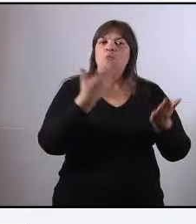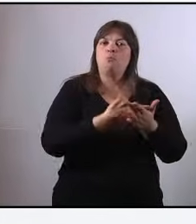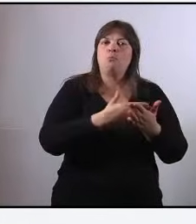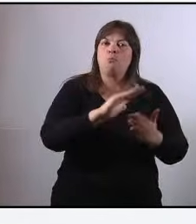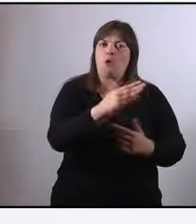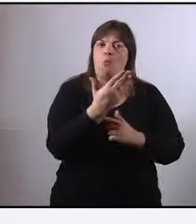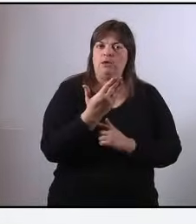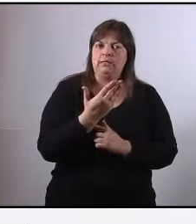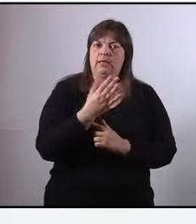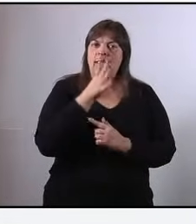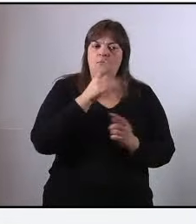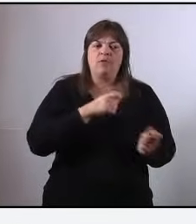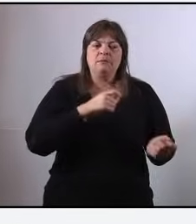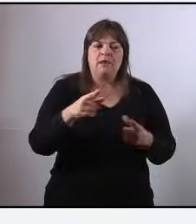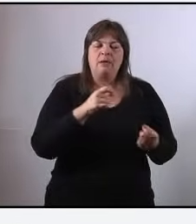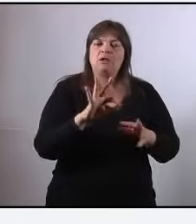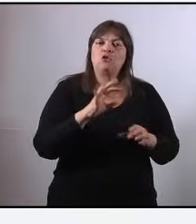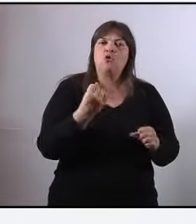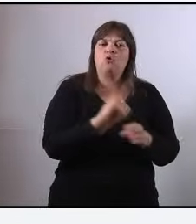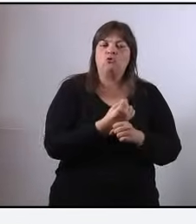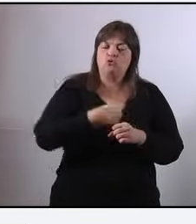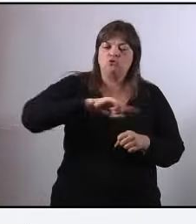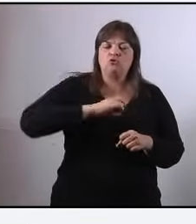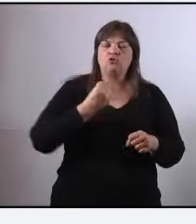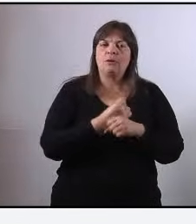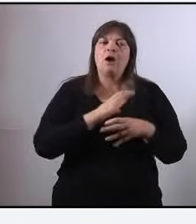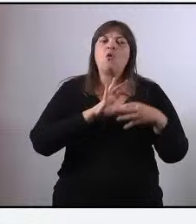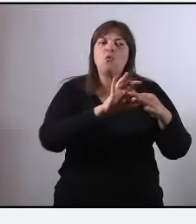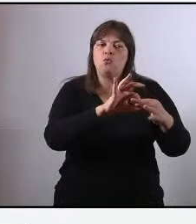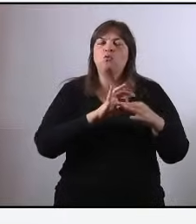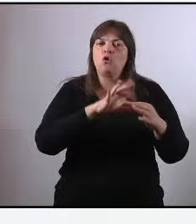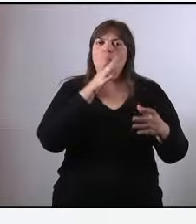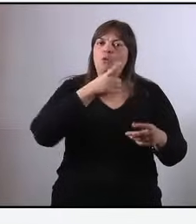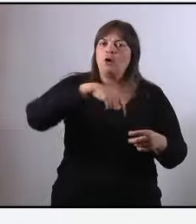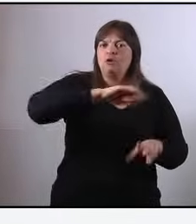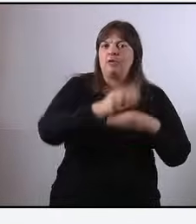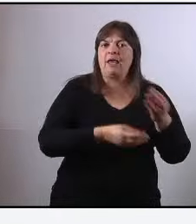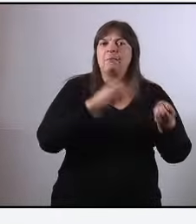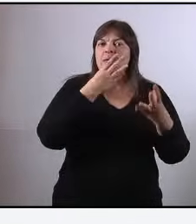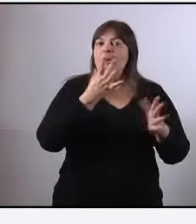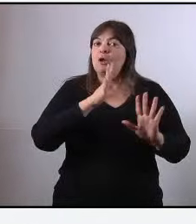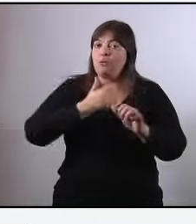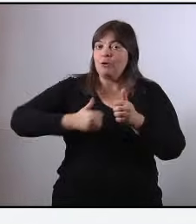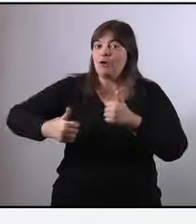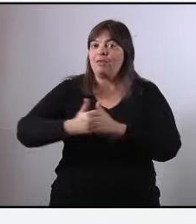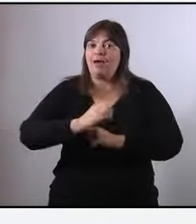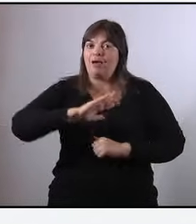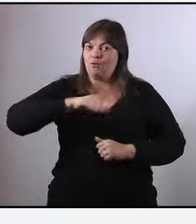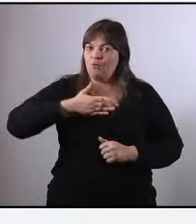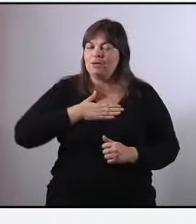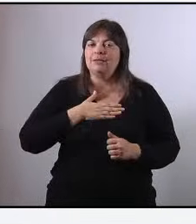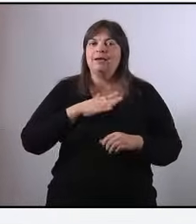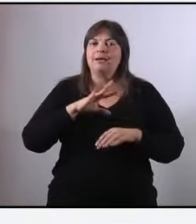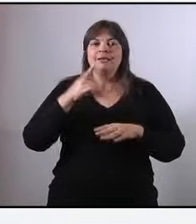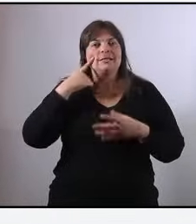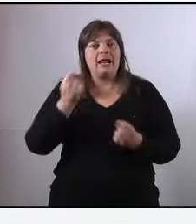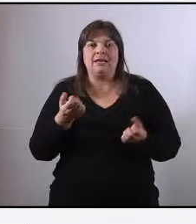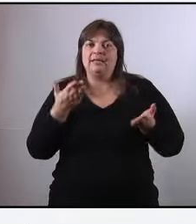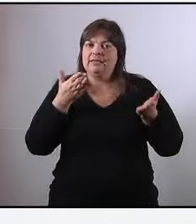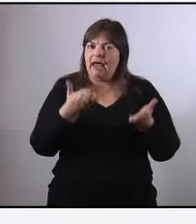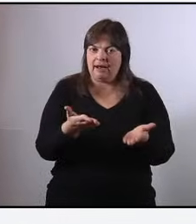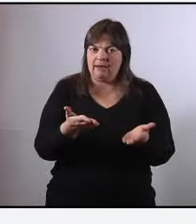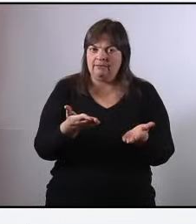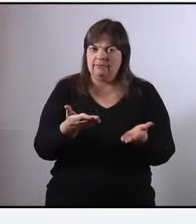propuesta, desplazamiento y trabajaremos de la mano para que así sea, pero la prioridad siempre, asistencia sanitaria a todos